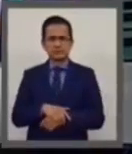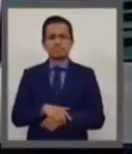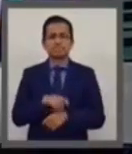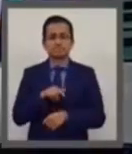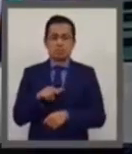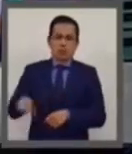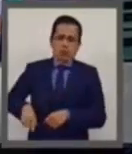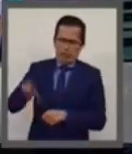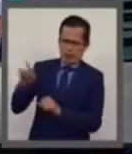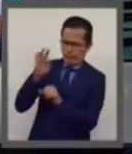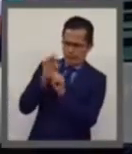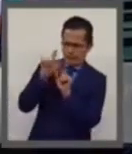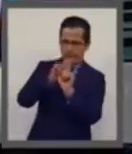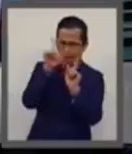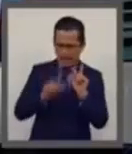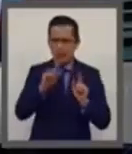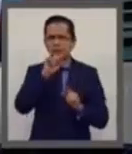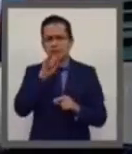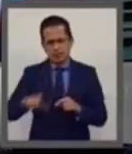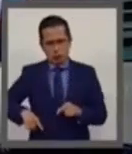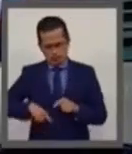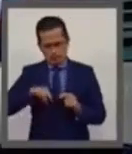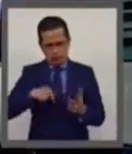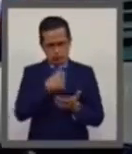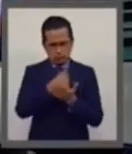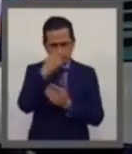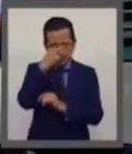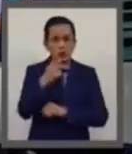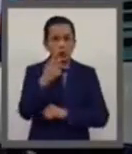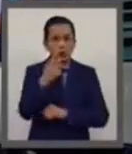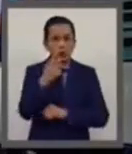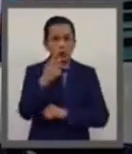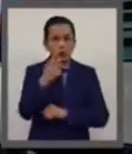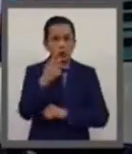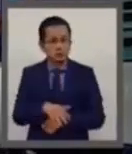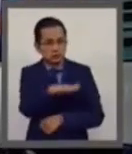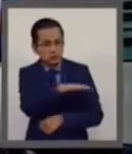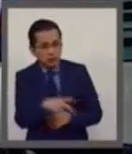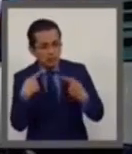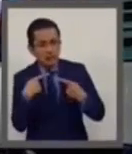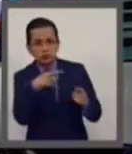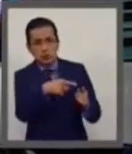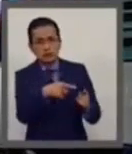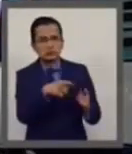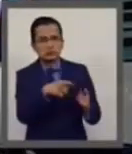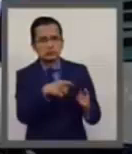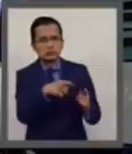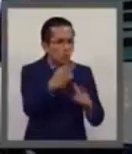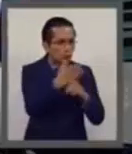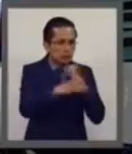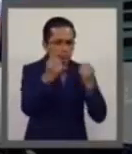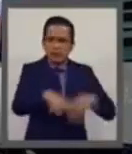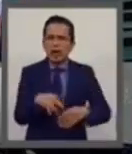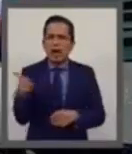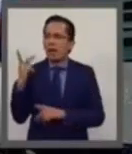y el gobierno de la Ciudad de México pretenden convertir a las víctimas en deudores de la banca, sin importar